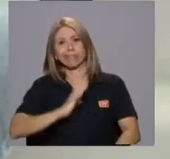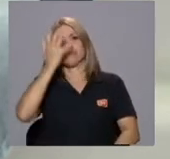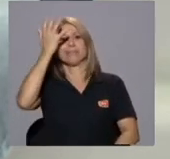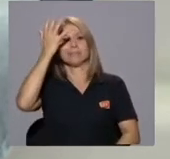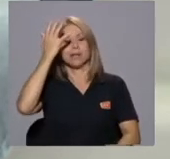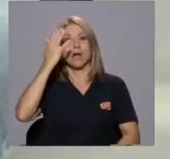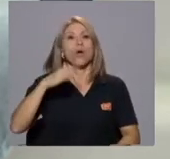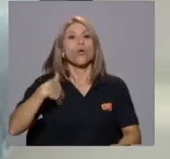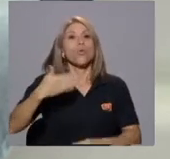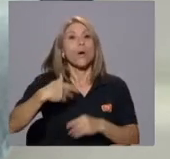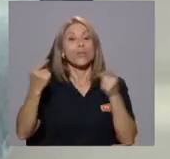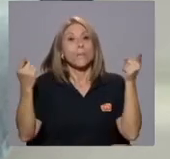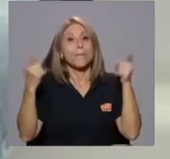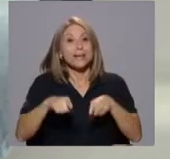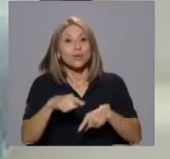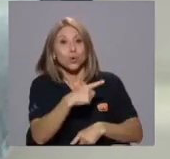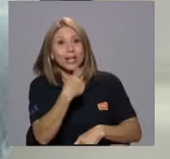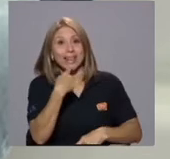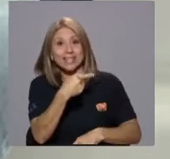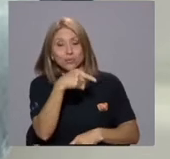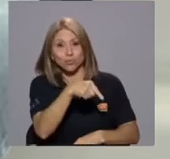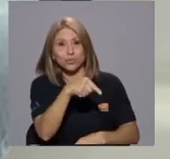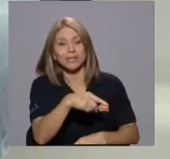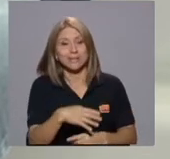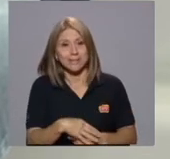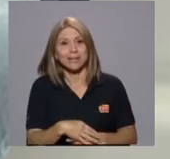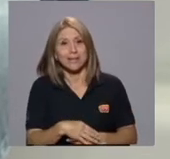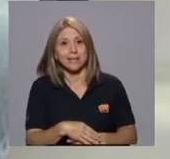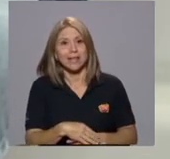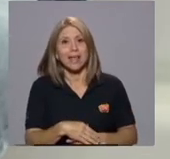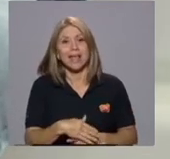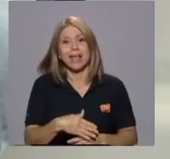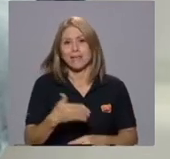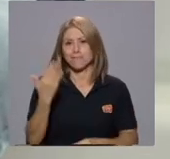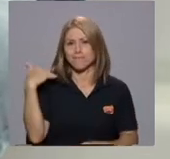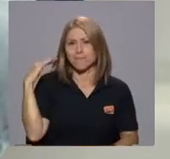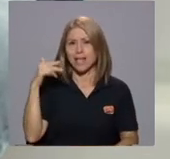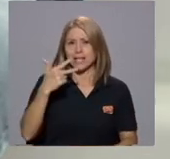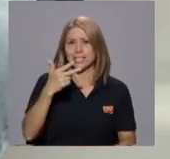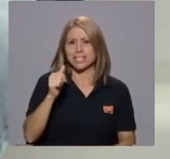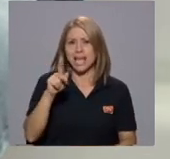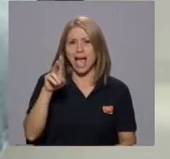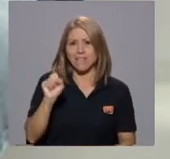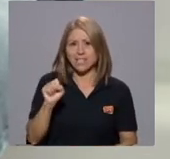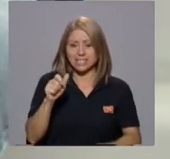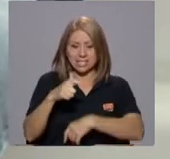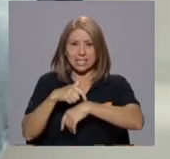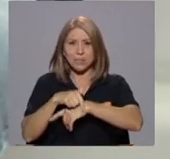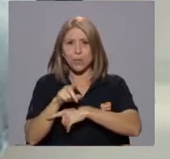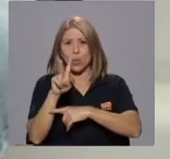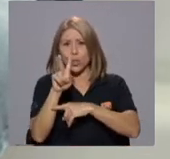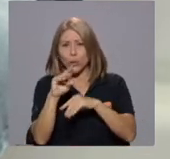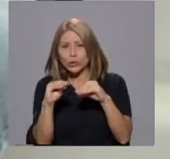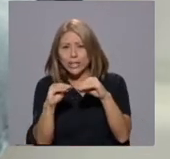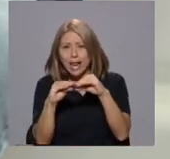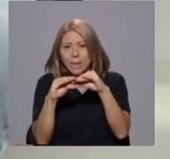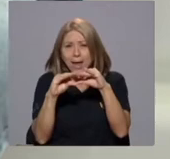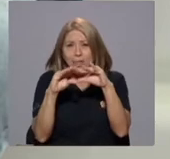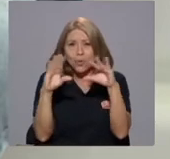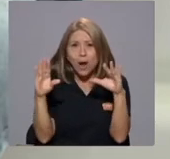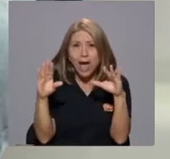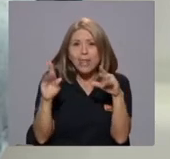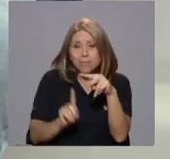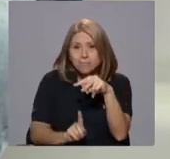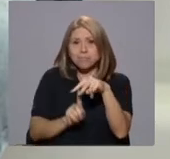produjo ese levantamiento que usted señala, Chávez en las 2 de la madrugada le dan un espacio en